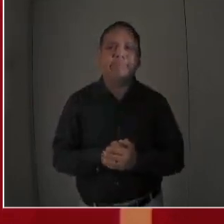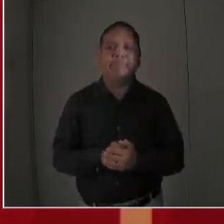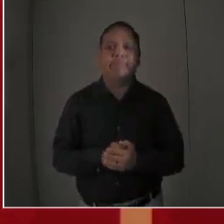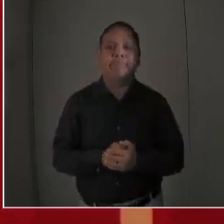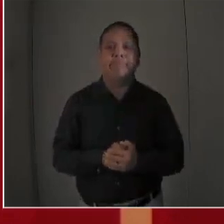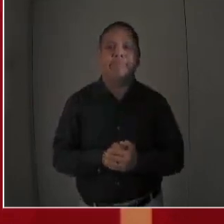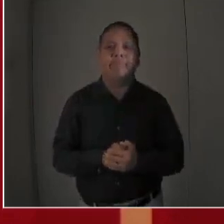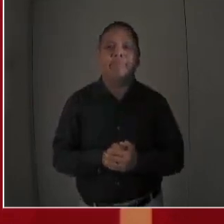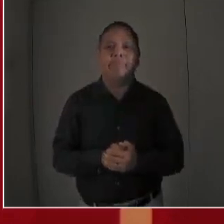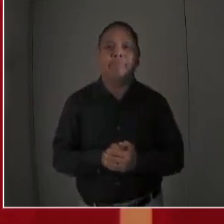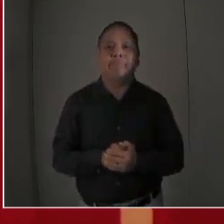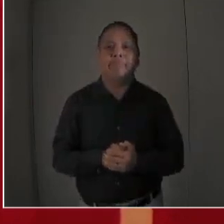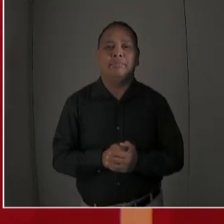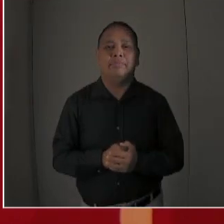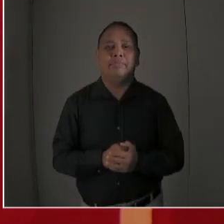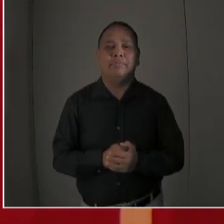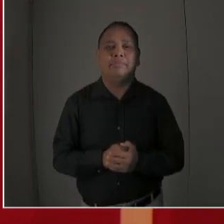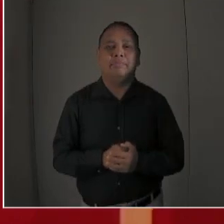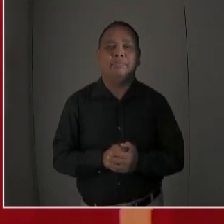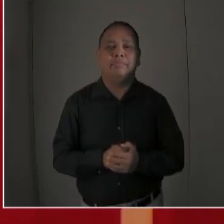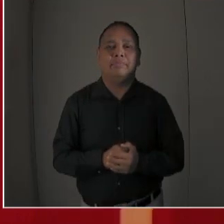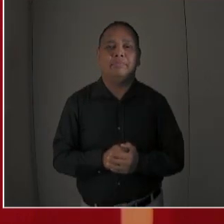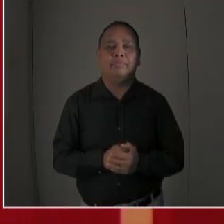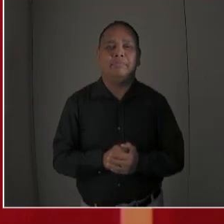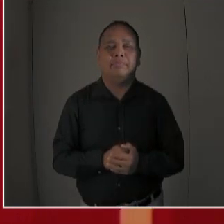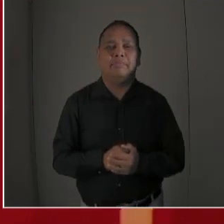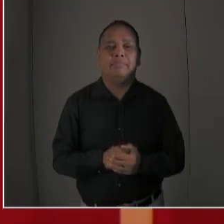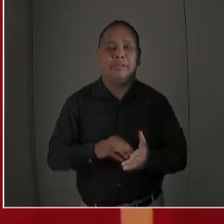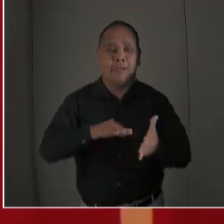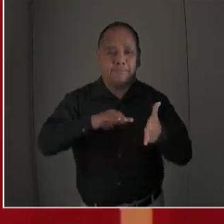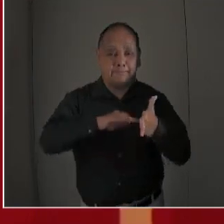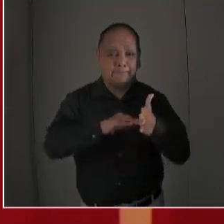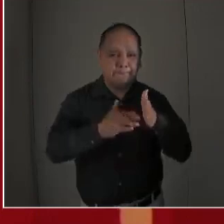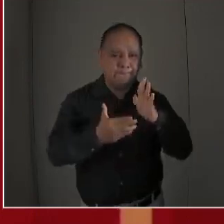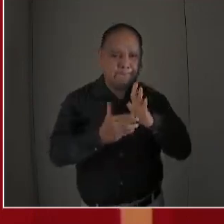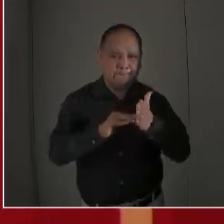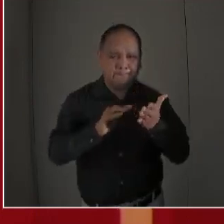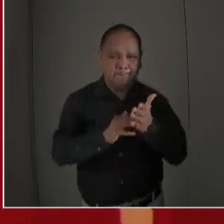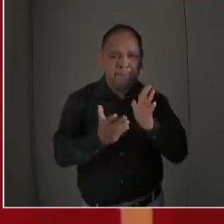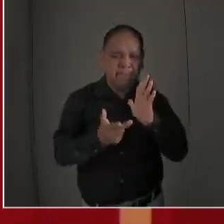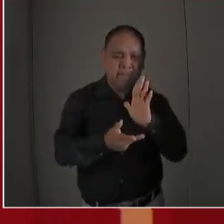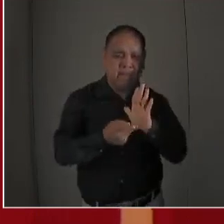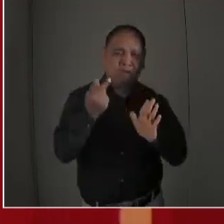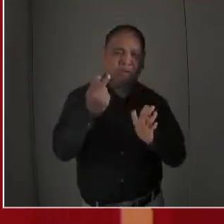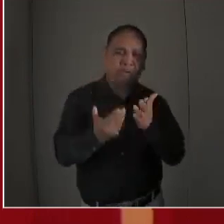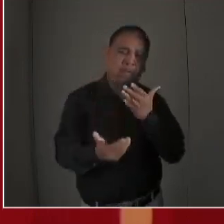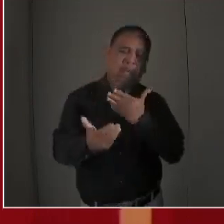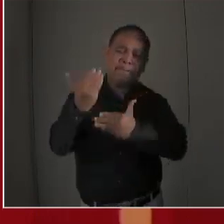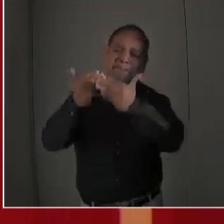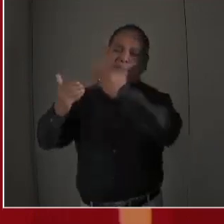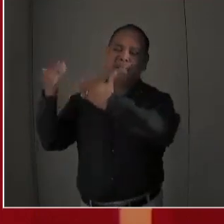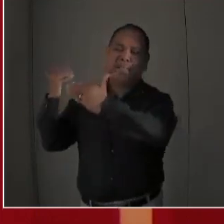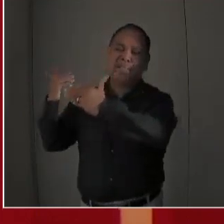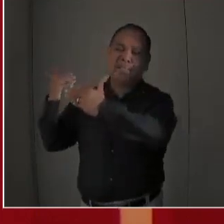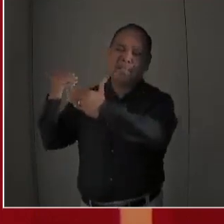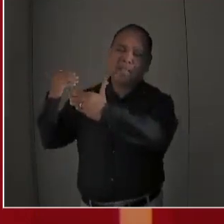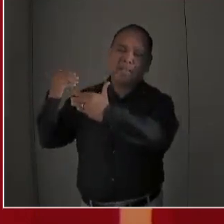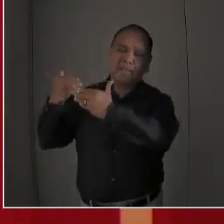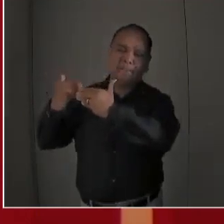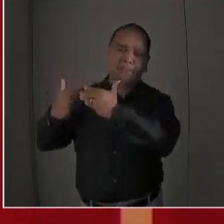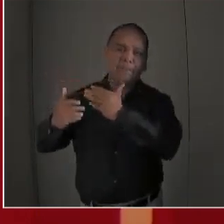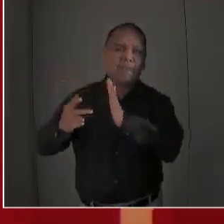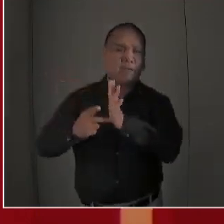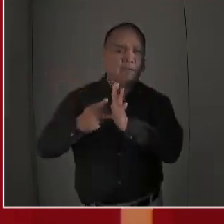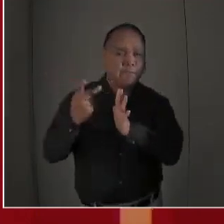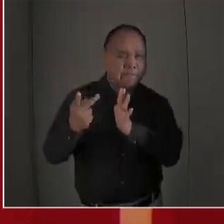regresar al origen con el método con el que construimos este inmenso